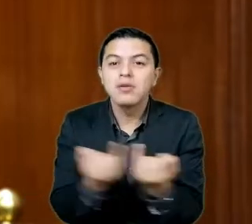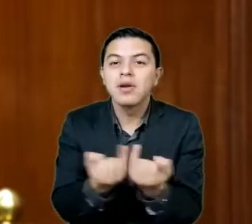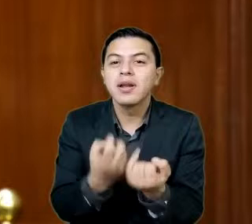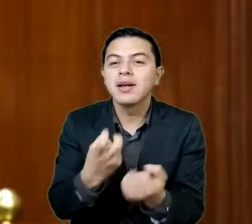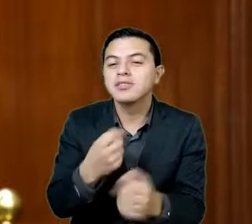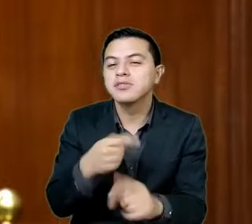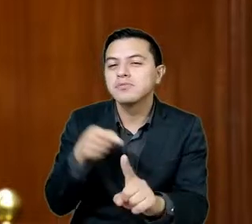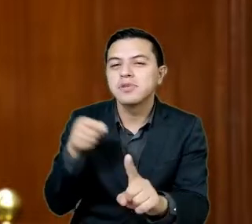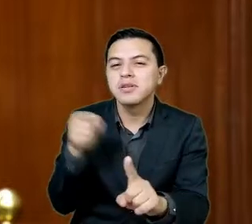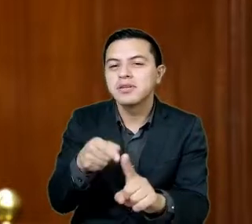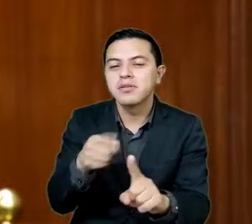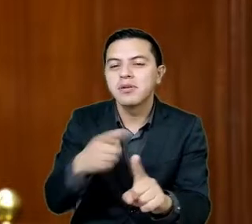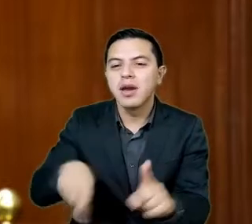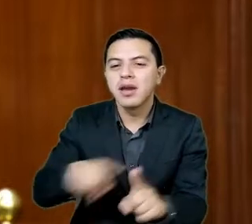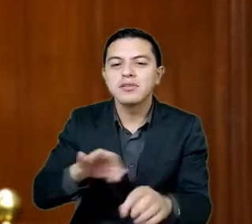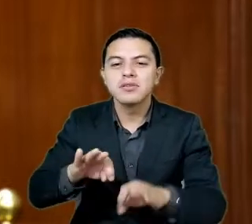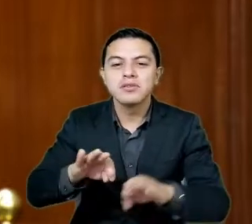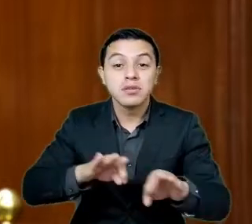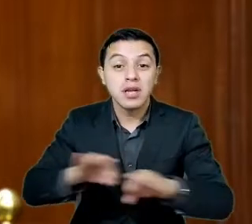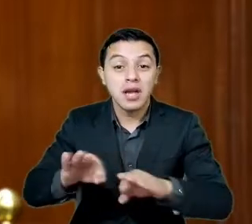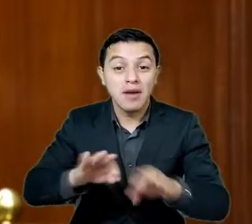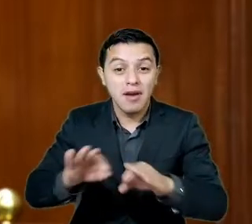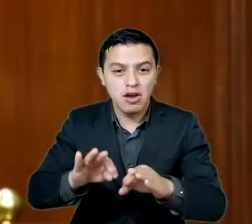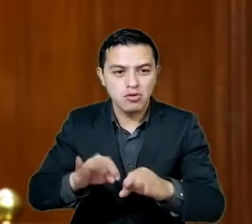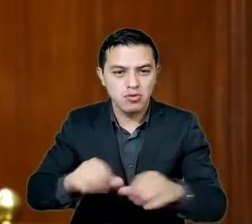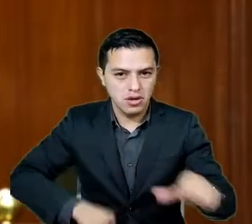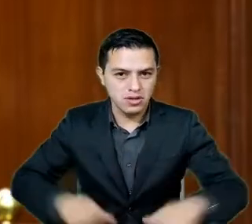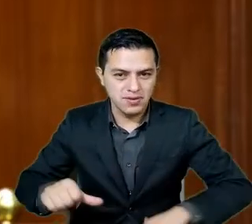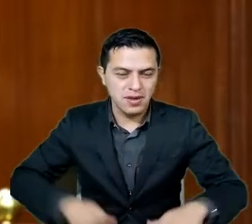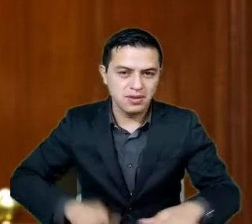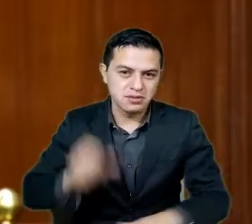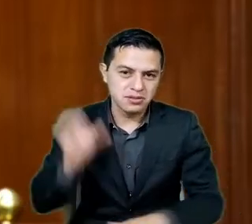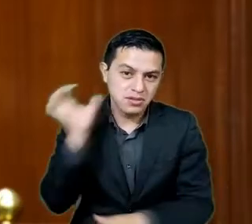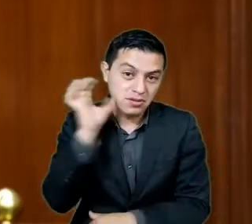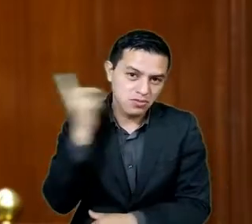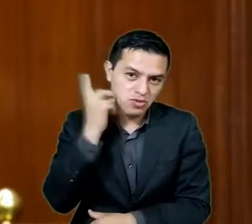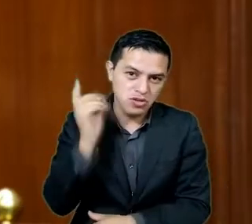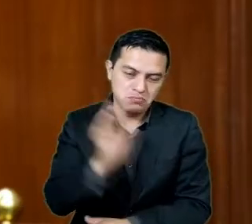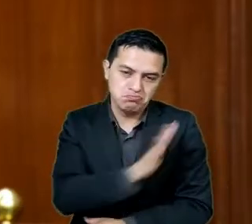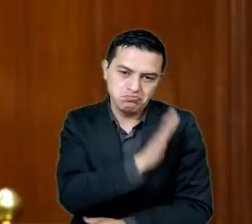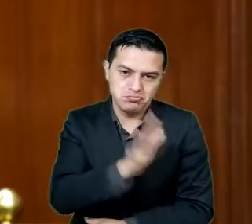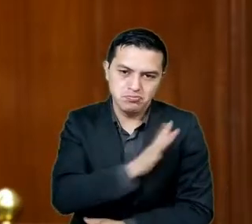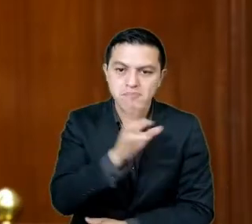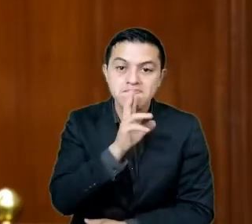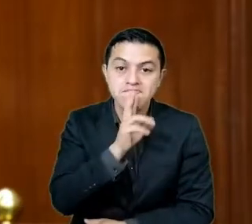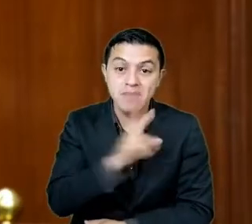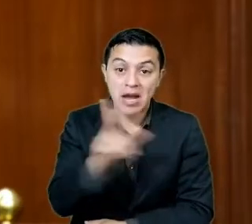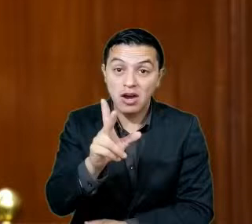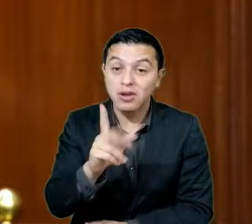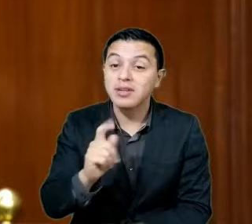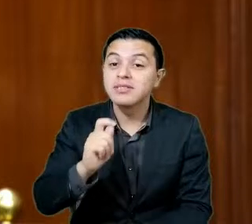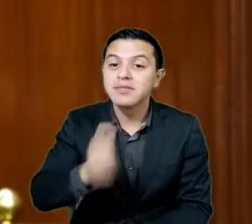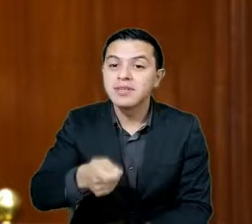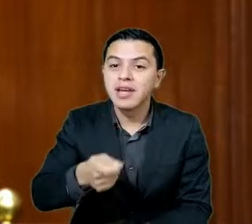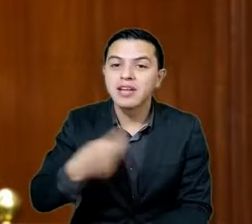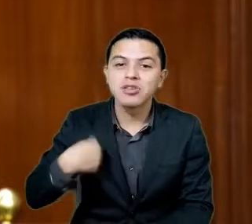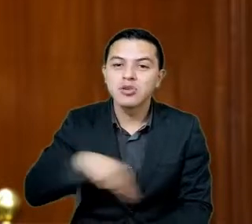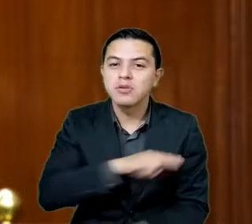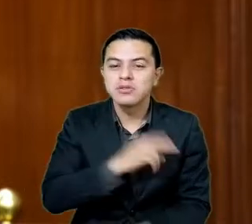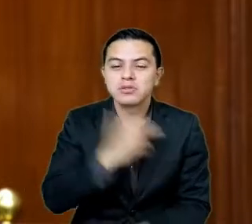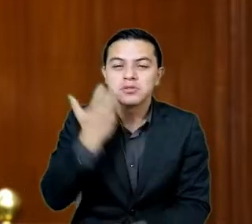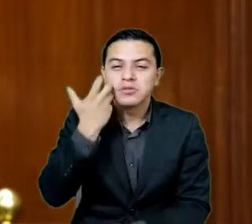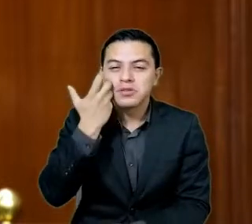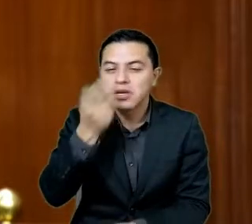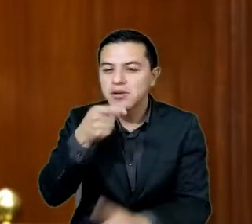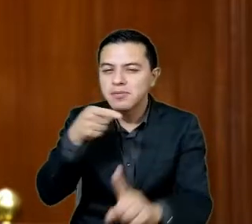de eficiencia y eficacia de la actividad legislativa, es decir, la voluntad para adecuar la realidad de un